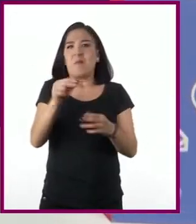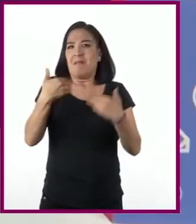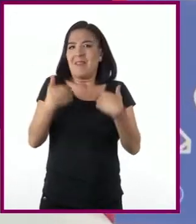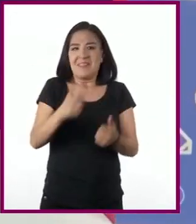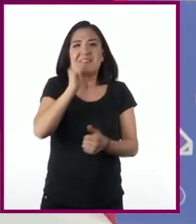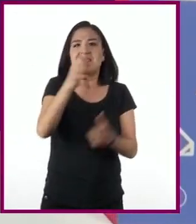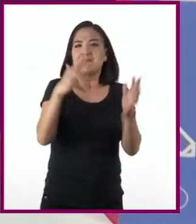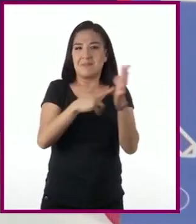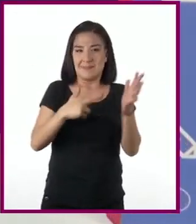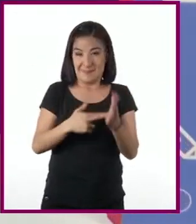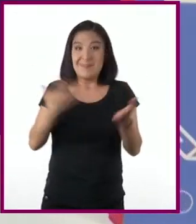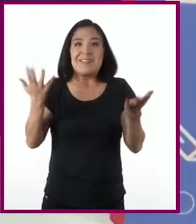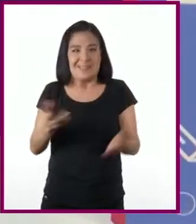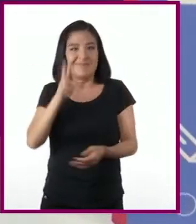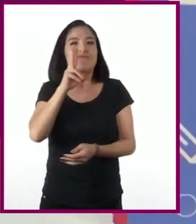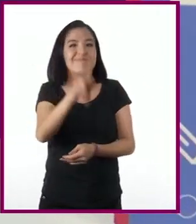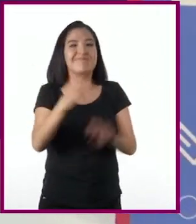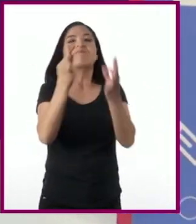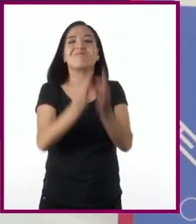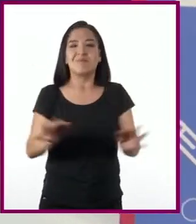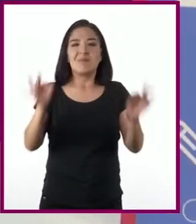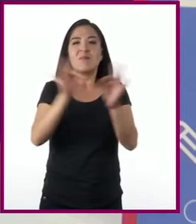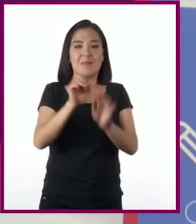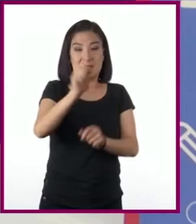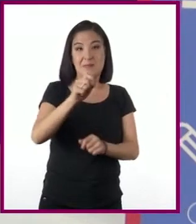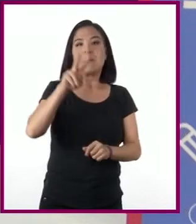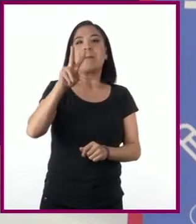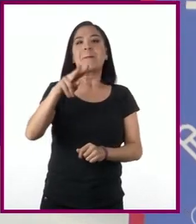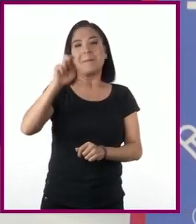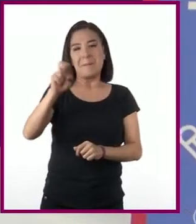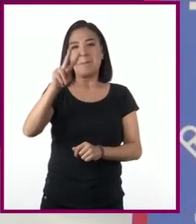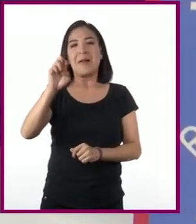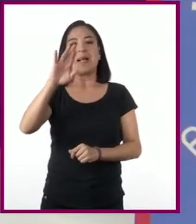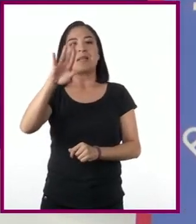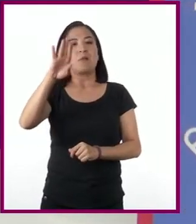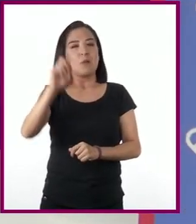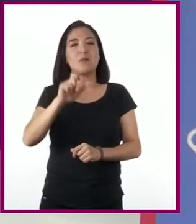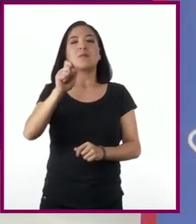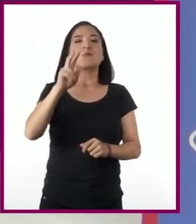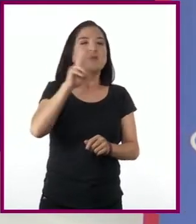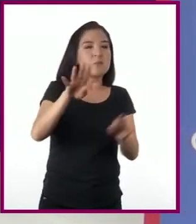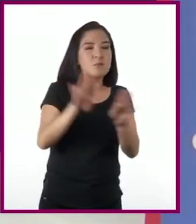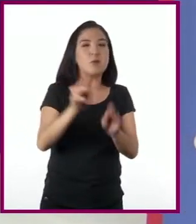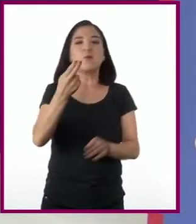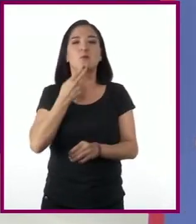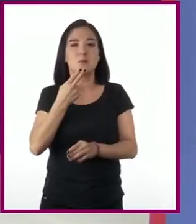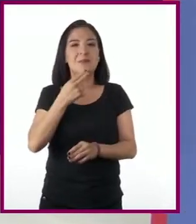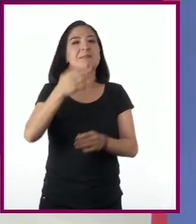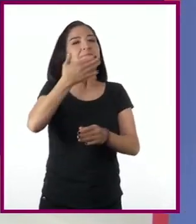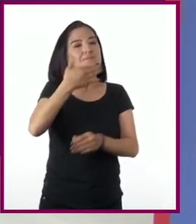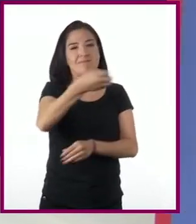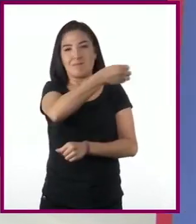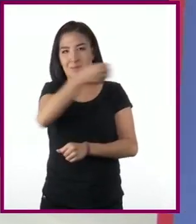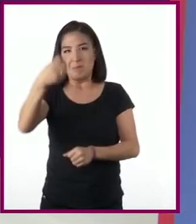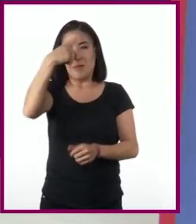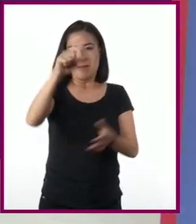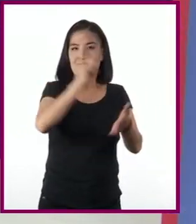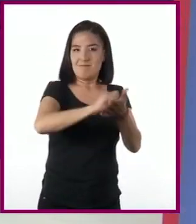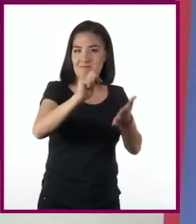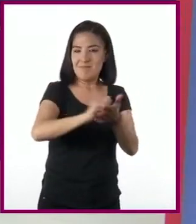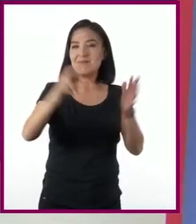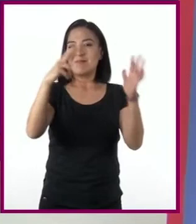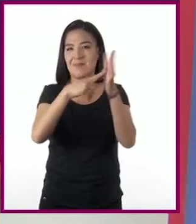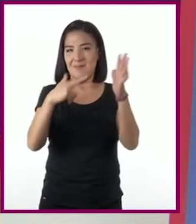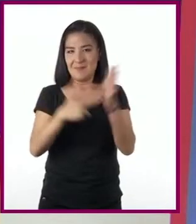reglamento. ¿Ven cómo sí es importante detenerse en los verbos? Vamos a reflexionar sobre el uso correcto de los verbos en la escritura de un